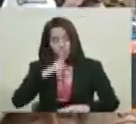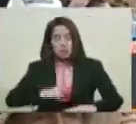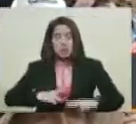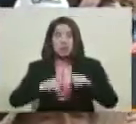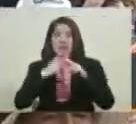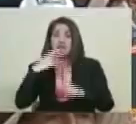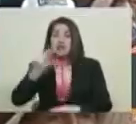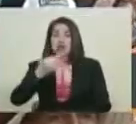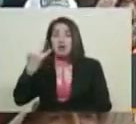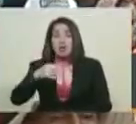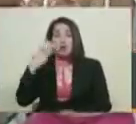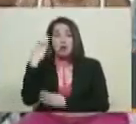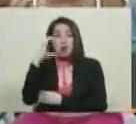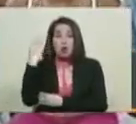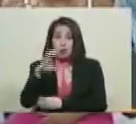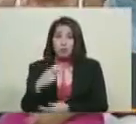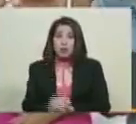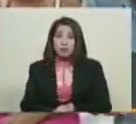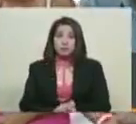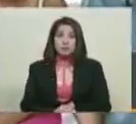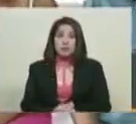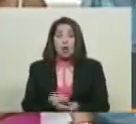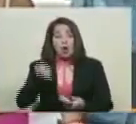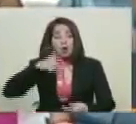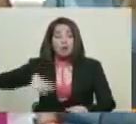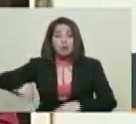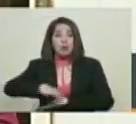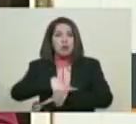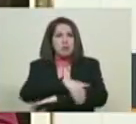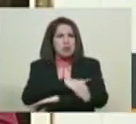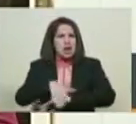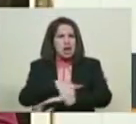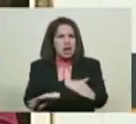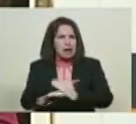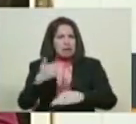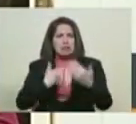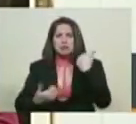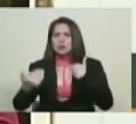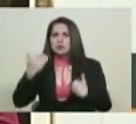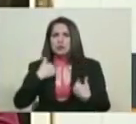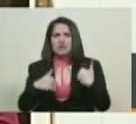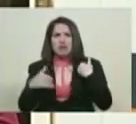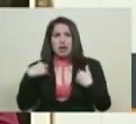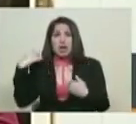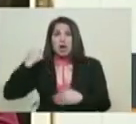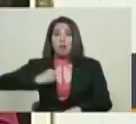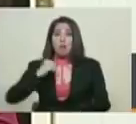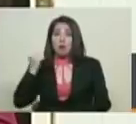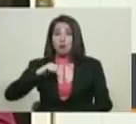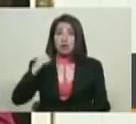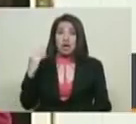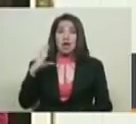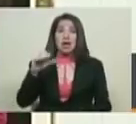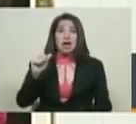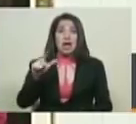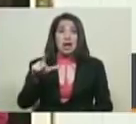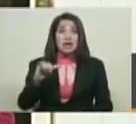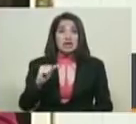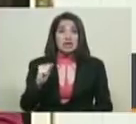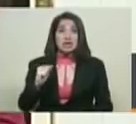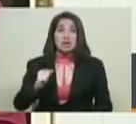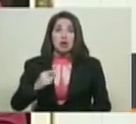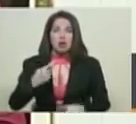pueblo de Colombia, al pueblo de las calles, al pueblo que sufre en Bogotá, en Cali, en Medellín, en Cúcuta,